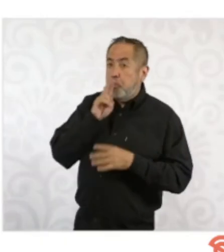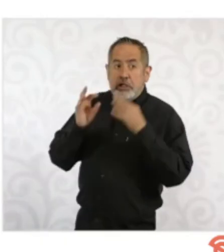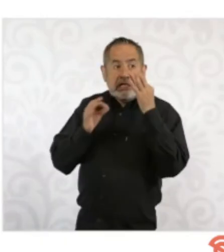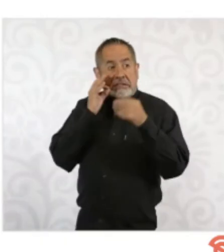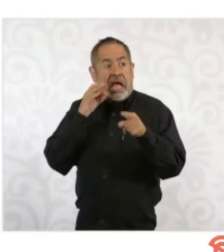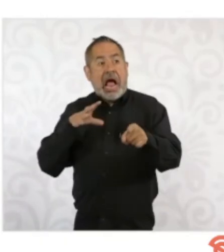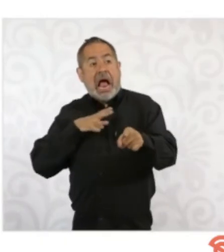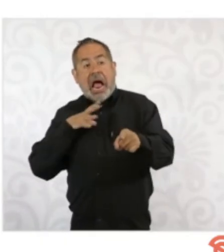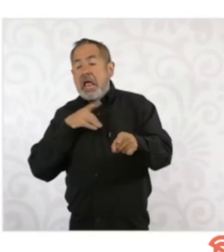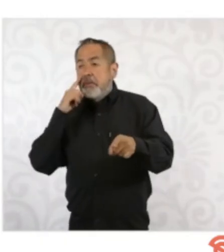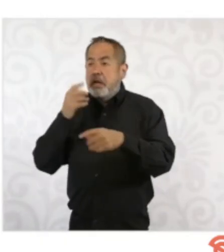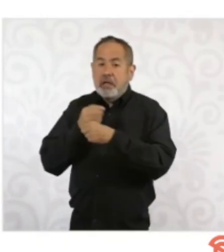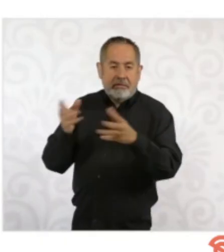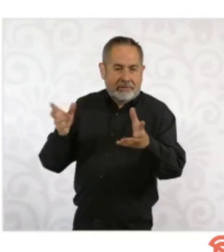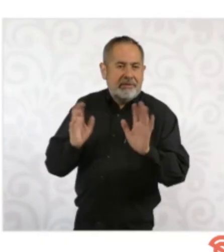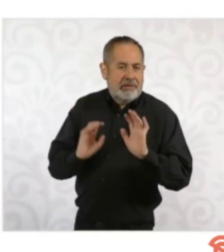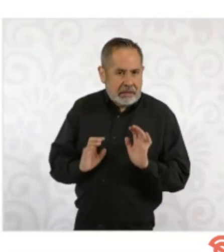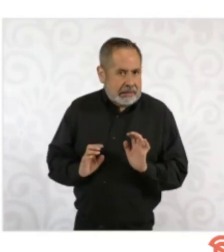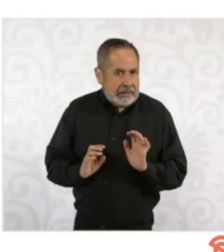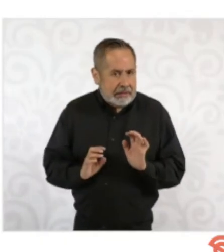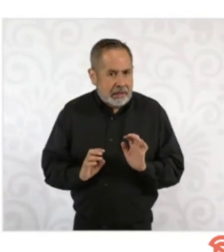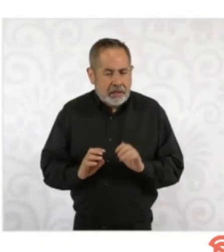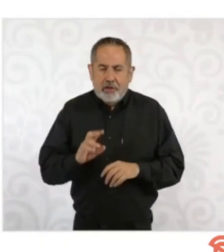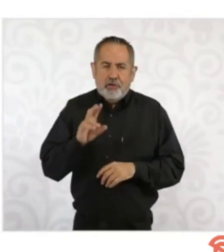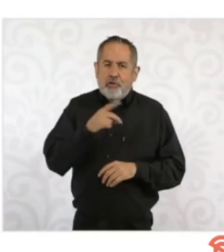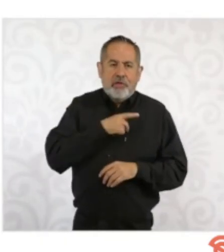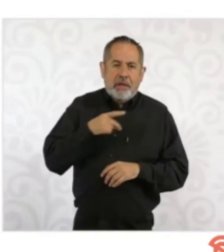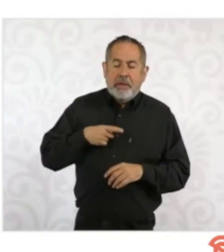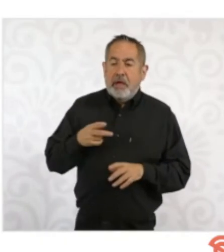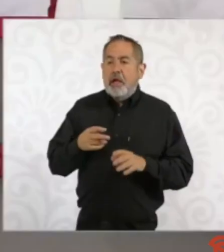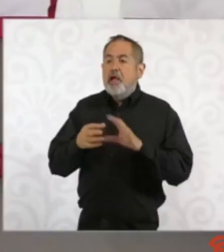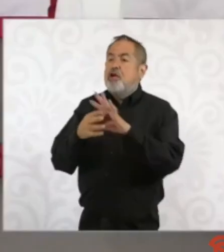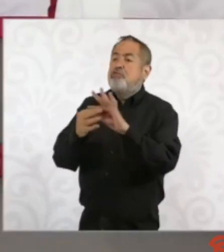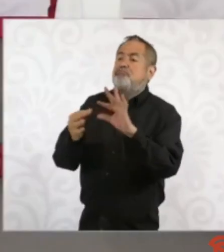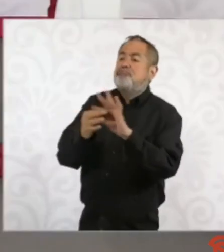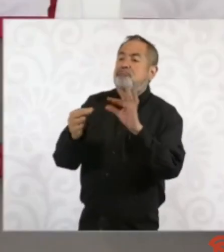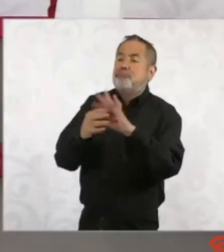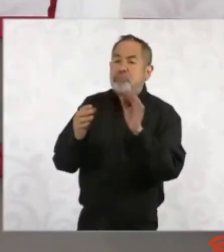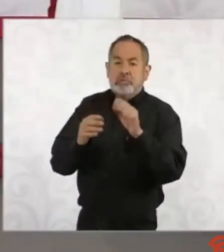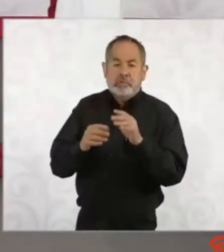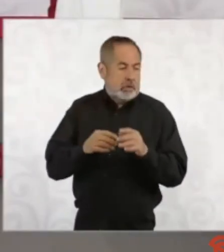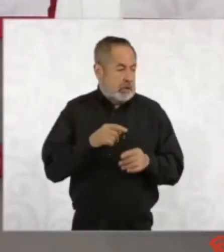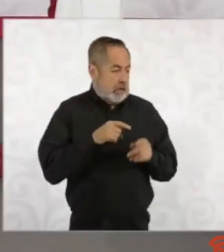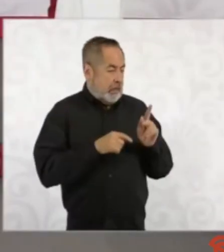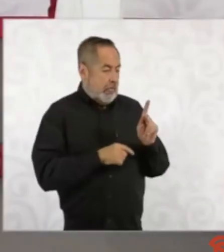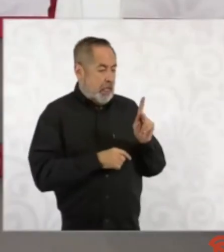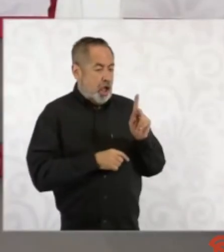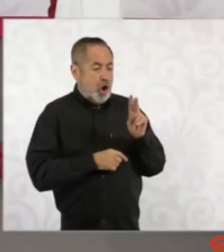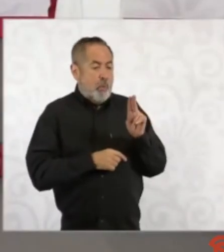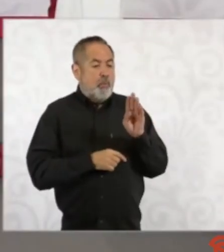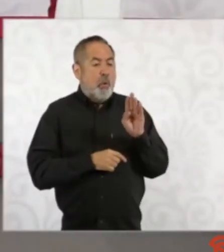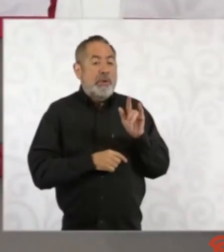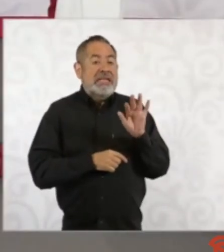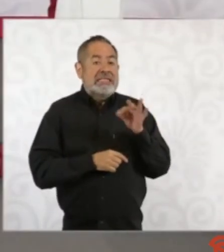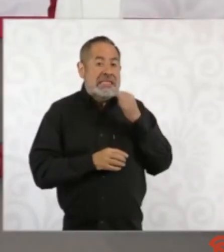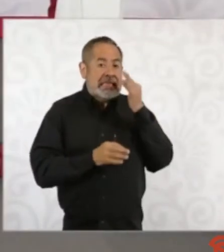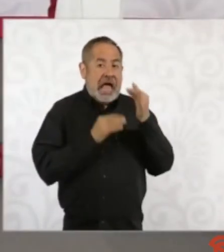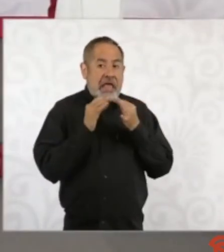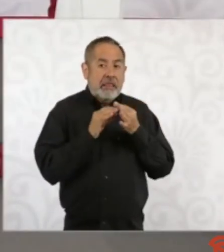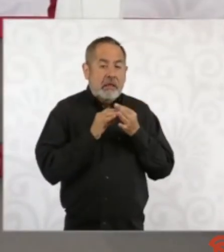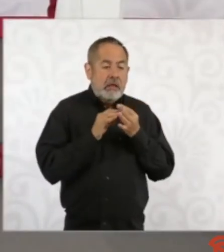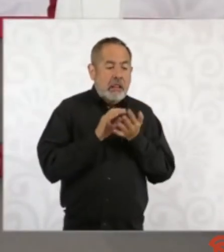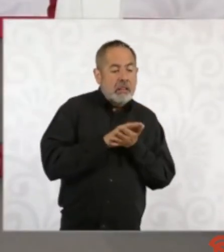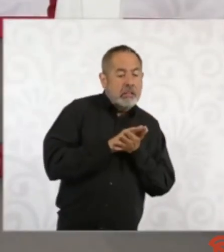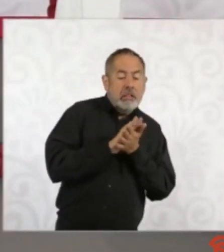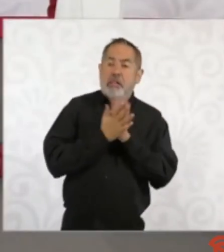de que es publicidad, a que trate de informarte como si se tratara de una noticia objetiva. Es un derecho